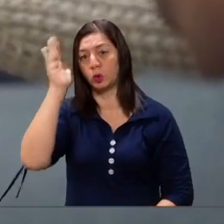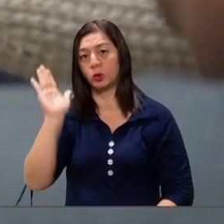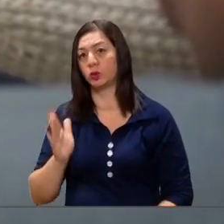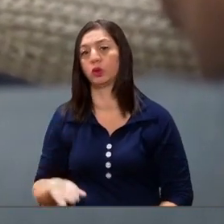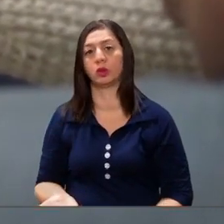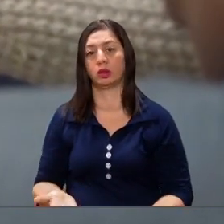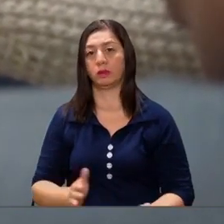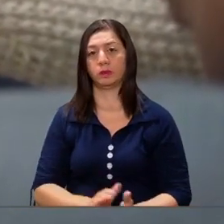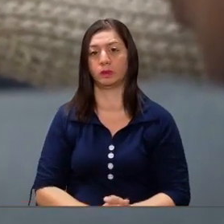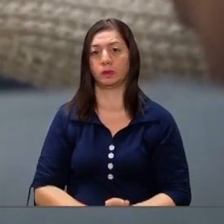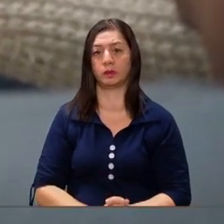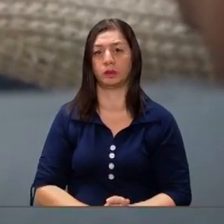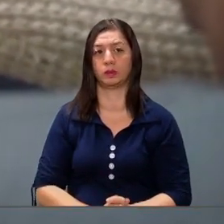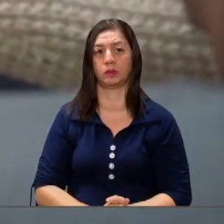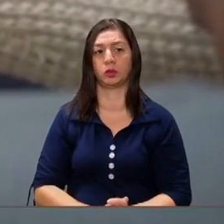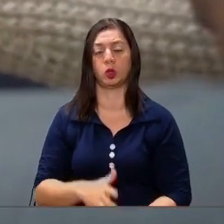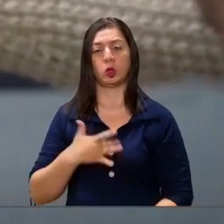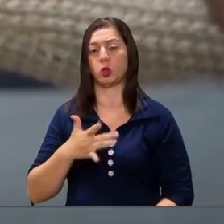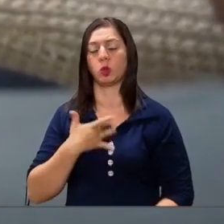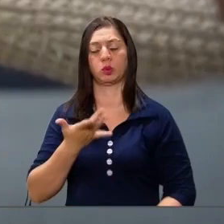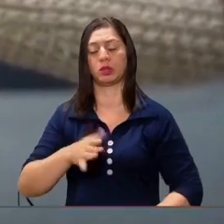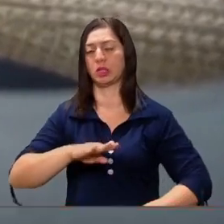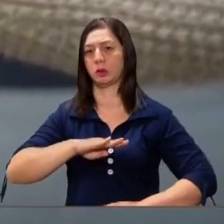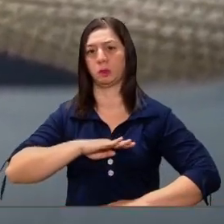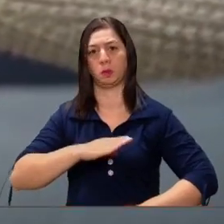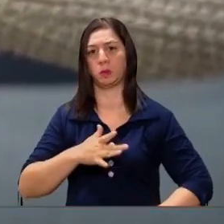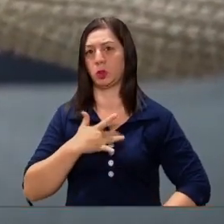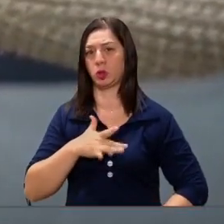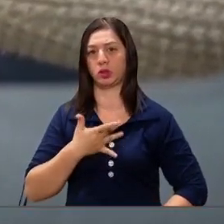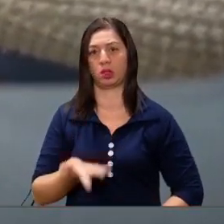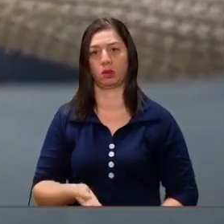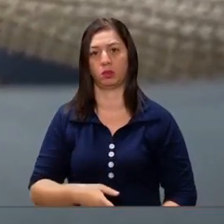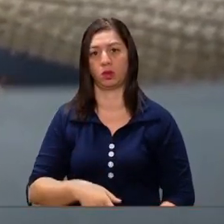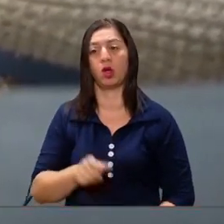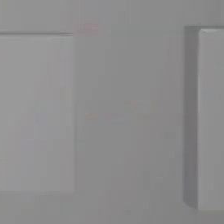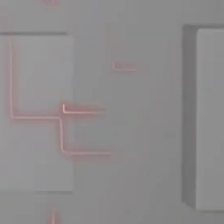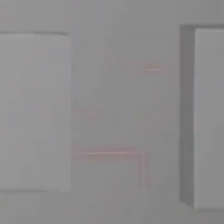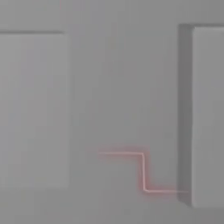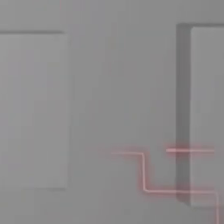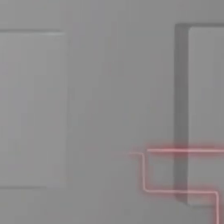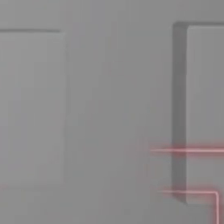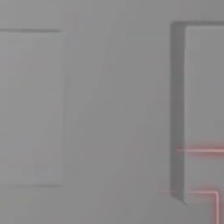no nos satisfacen, sobre todo por el paciente.